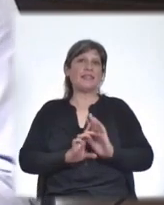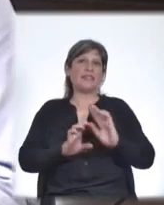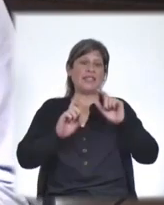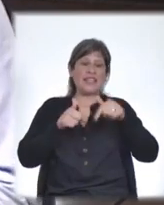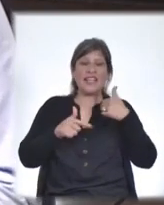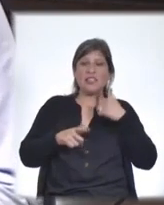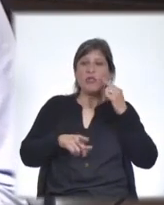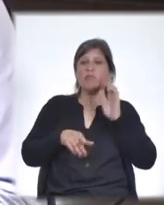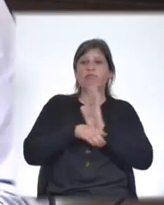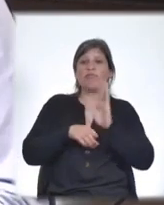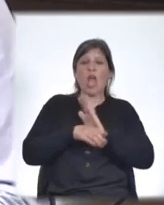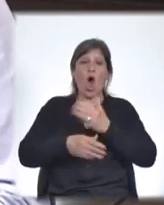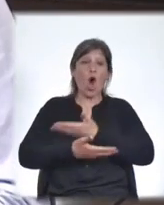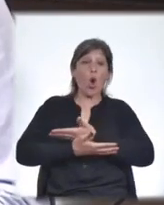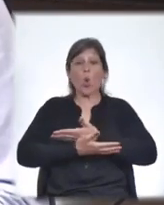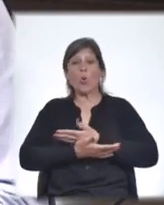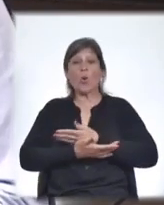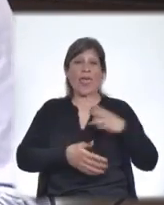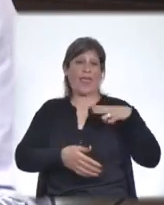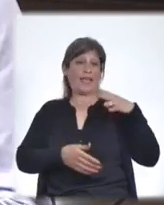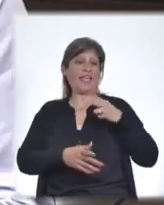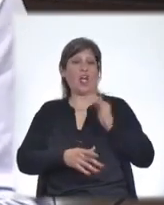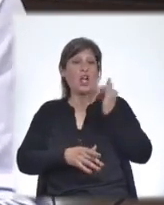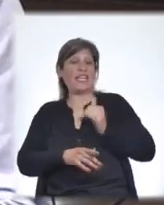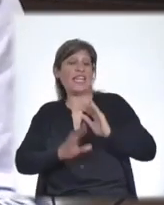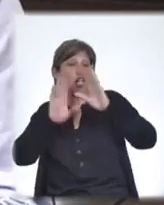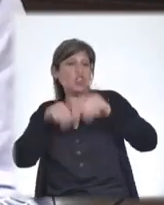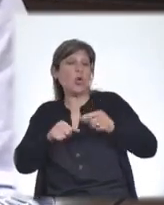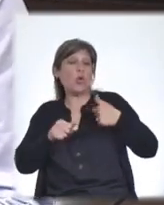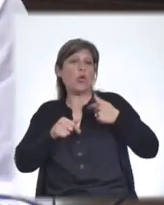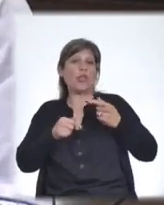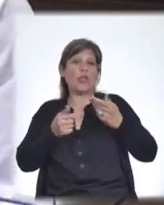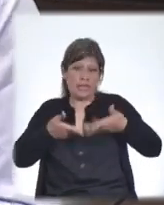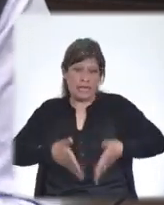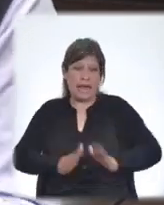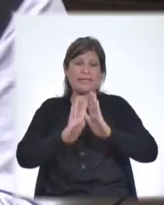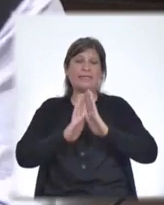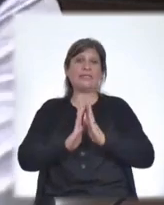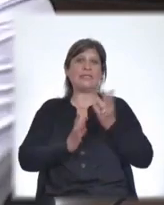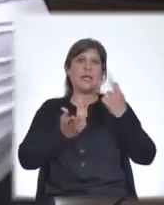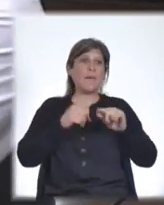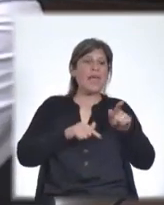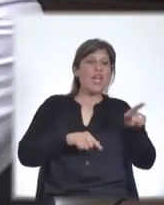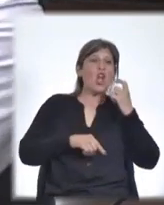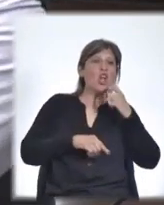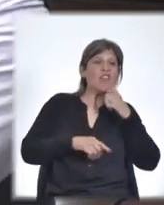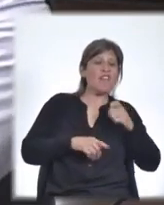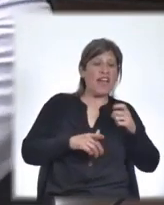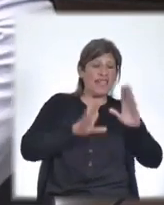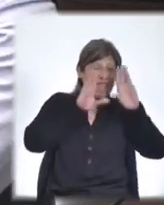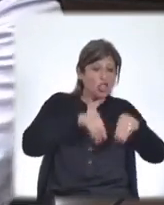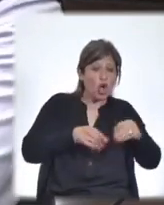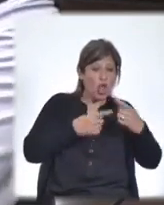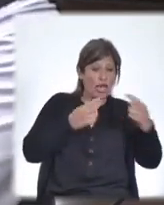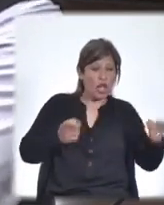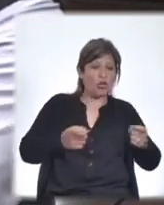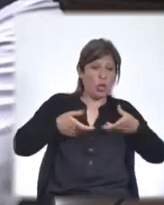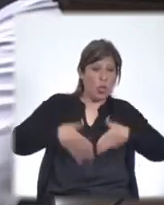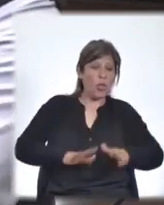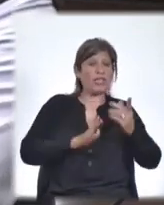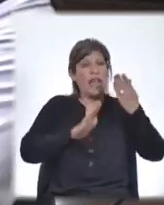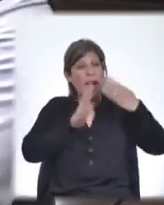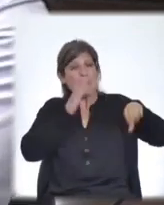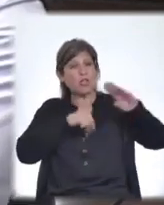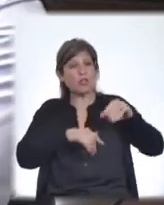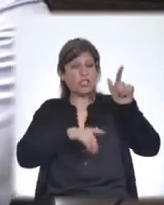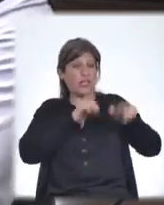de los ricos, en donde tienen todo desde que nacen. Pero a los que le faltan todo cuando nacen, que son la enorme mayoría, lo que